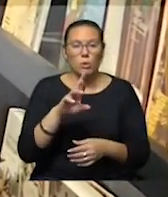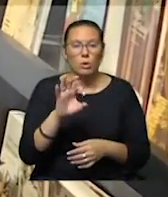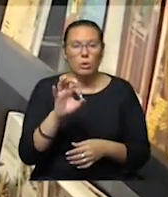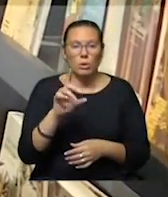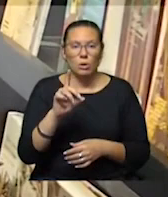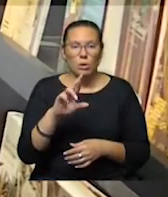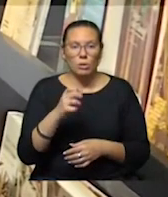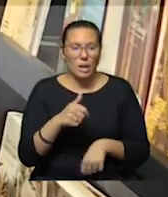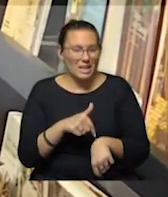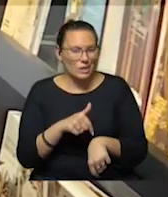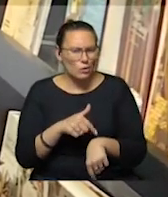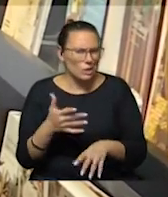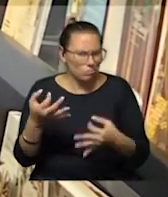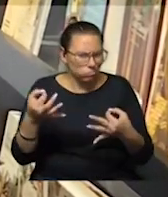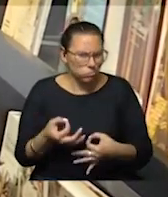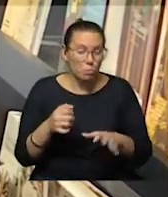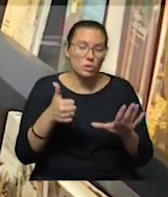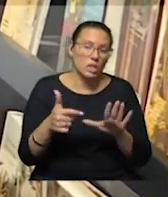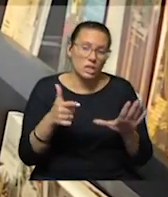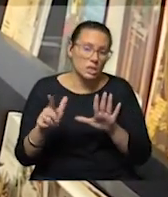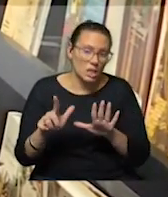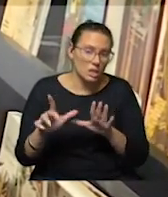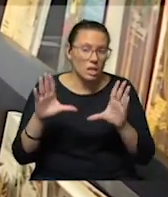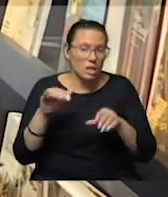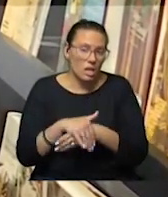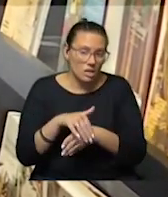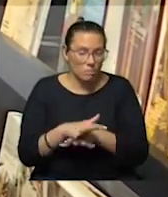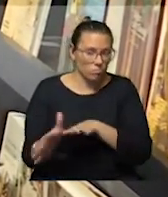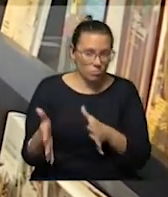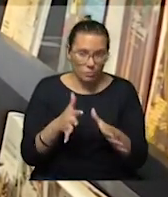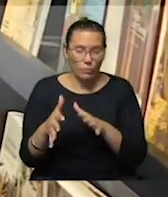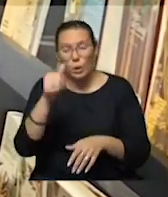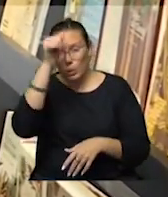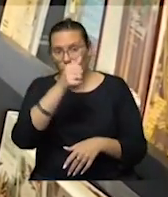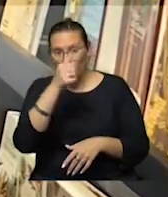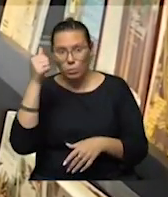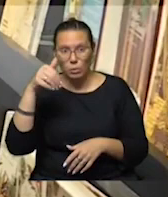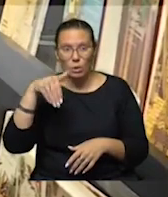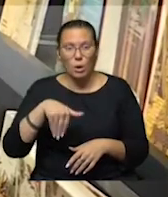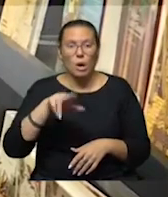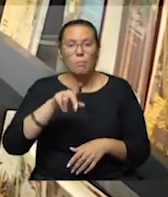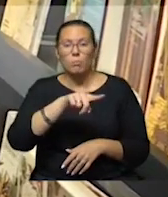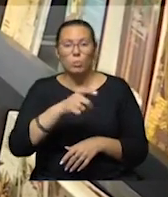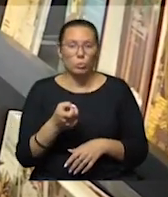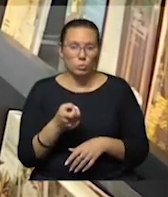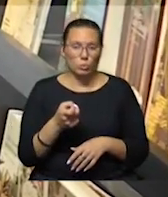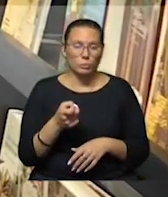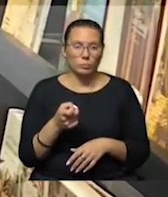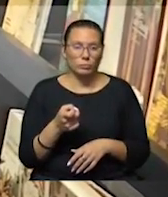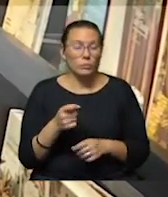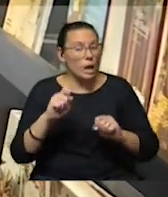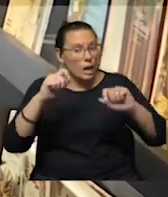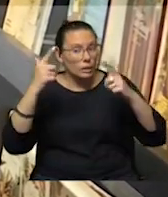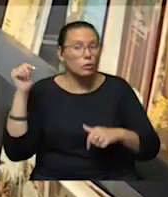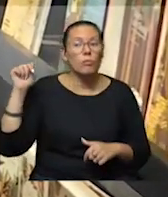la tardecita No tenemos un horario Exacto pero 18 19 7 de la tarde y el domingo muks Así que bueno estén